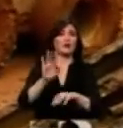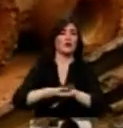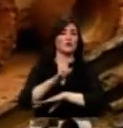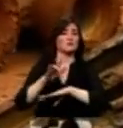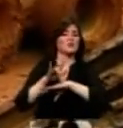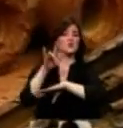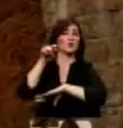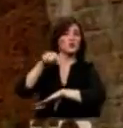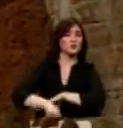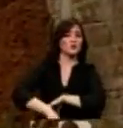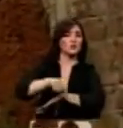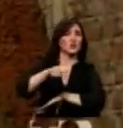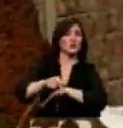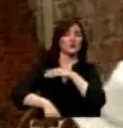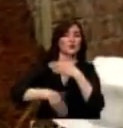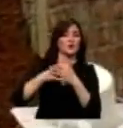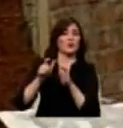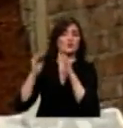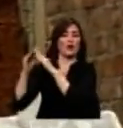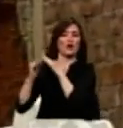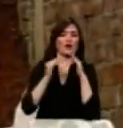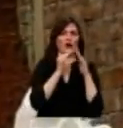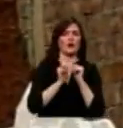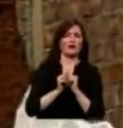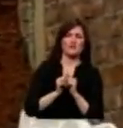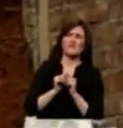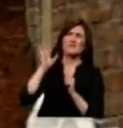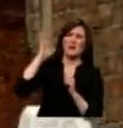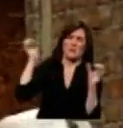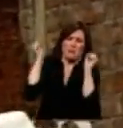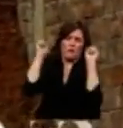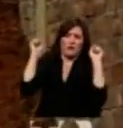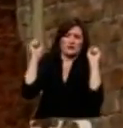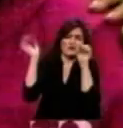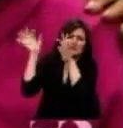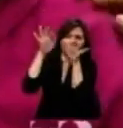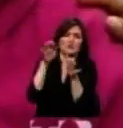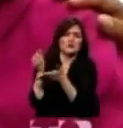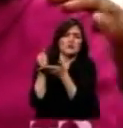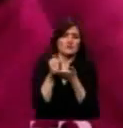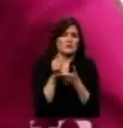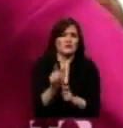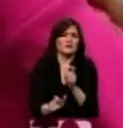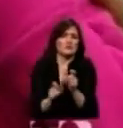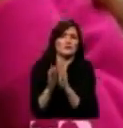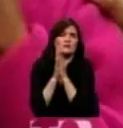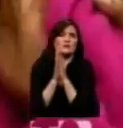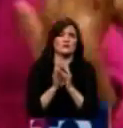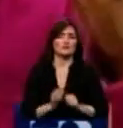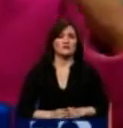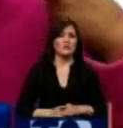la madrugada de hoy. El estruendo despertó a todos tras escuchar gritos y desesperación de quienes pedían ayuda. Solamente sentimos que